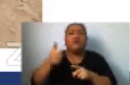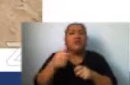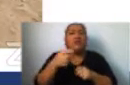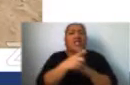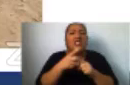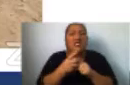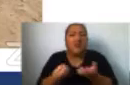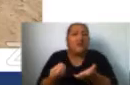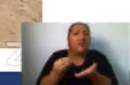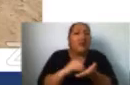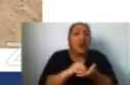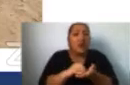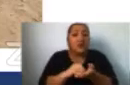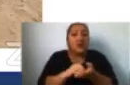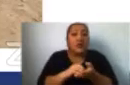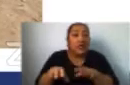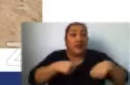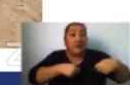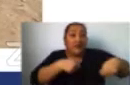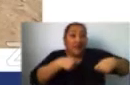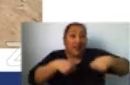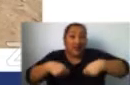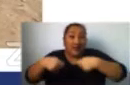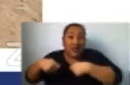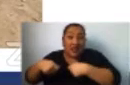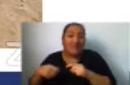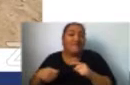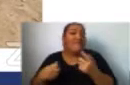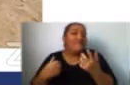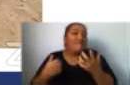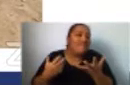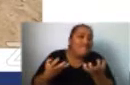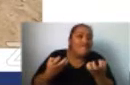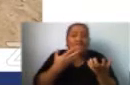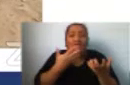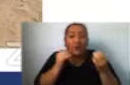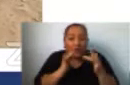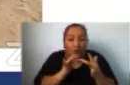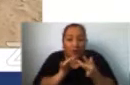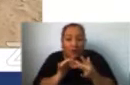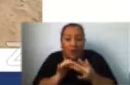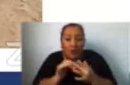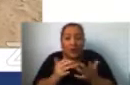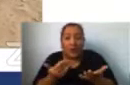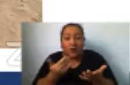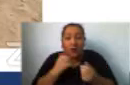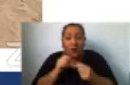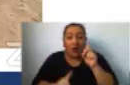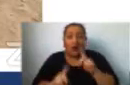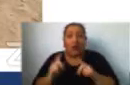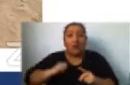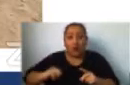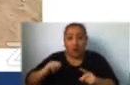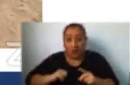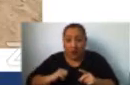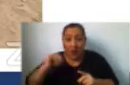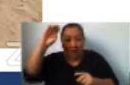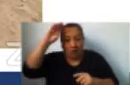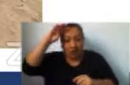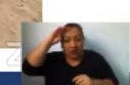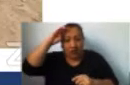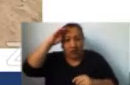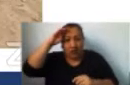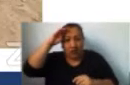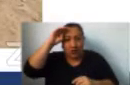más realizan la festividad para que tengan coordinaciones con los municipios, la policía,